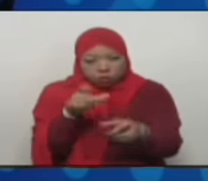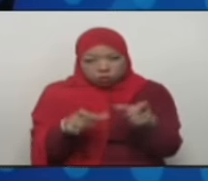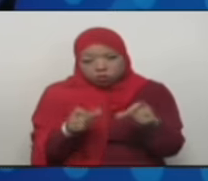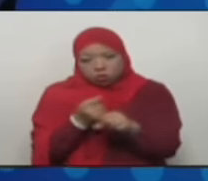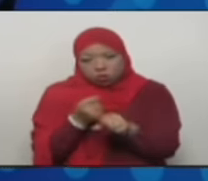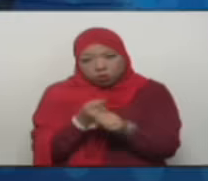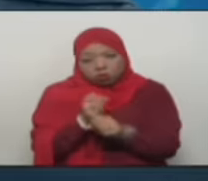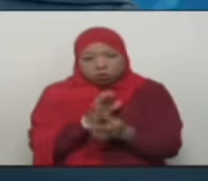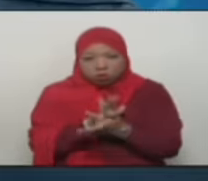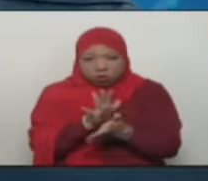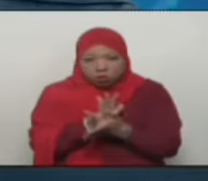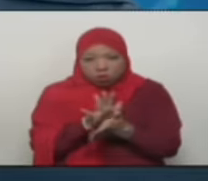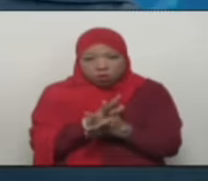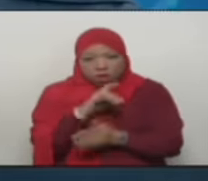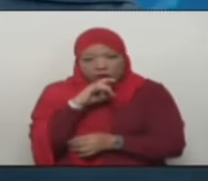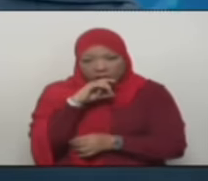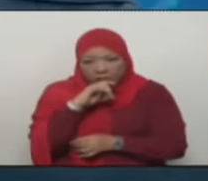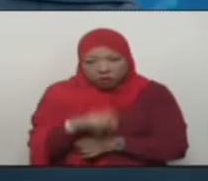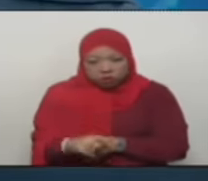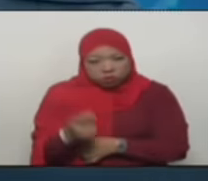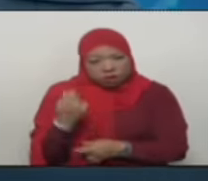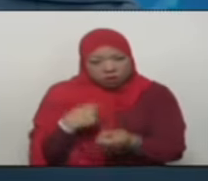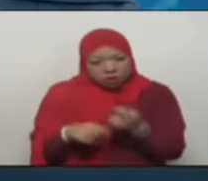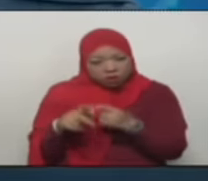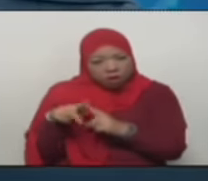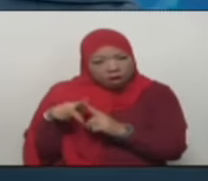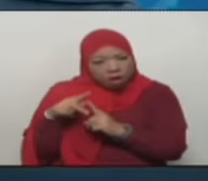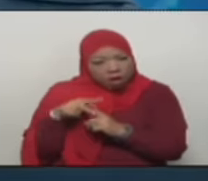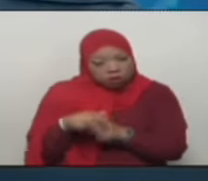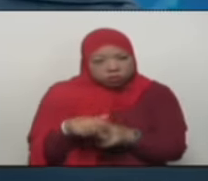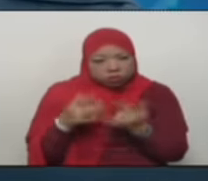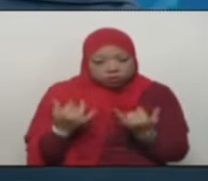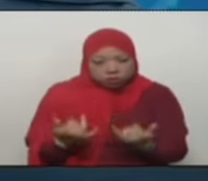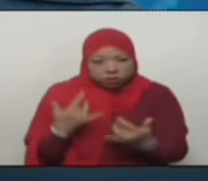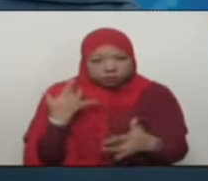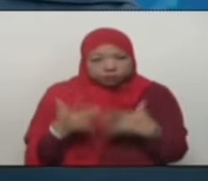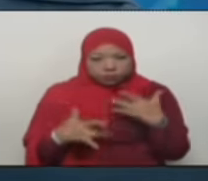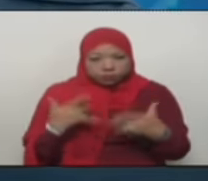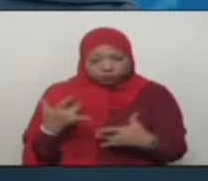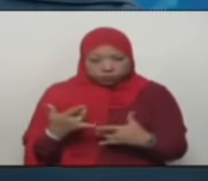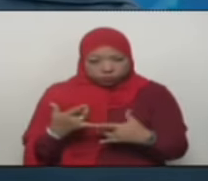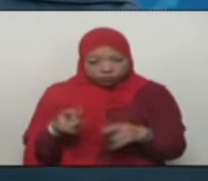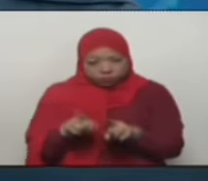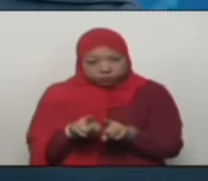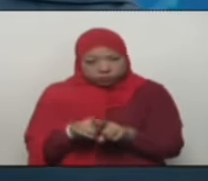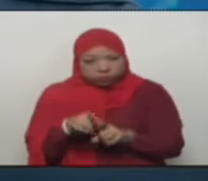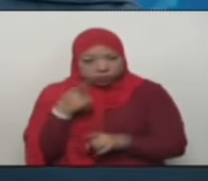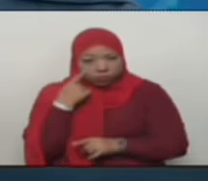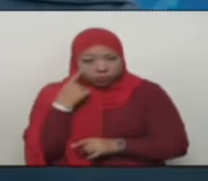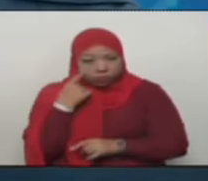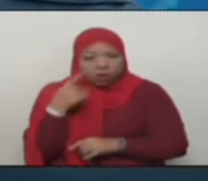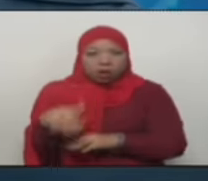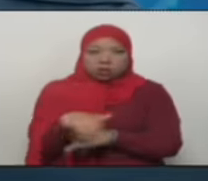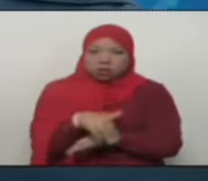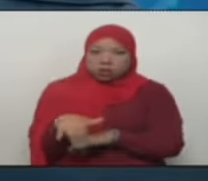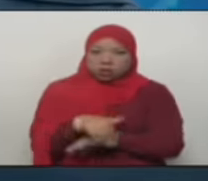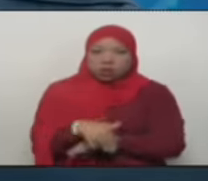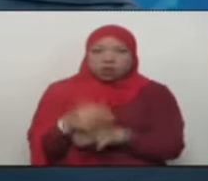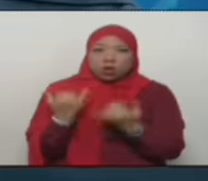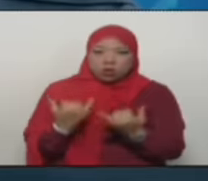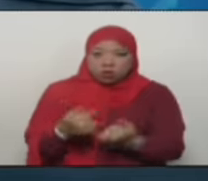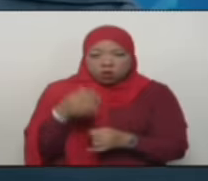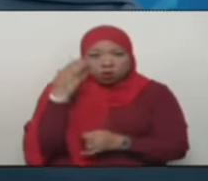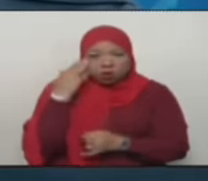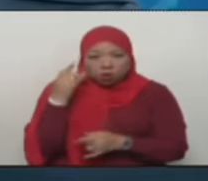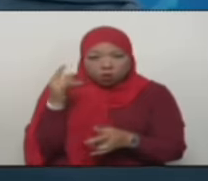desestabilización, de odio, de venganza, y ya los comanditos estaban alertados para salir, y de hecho salieron